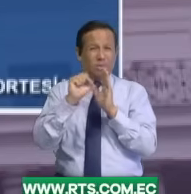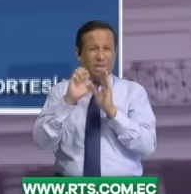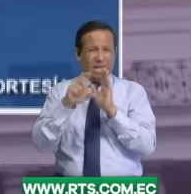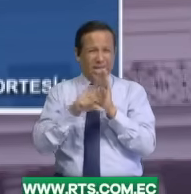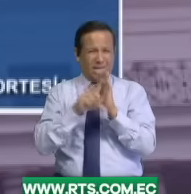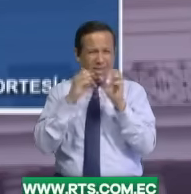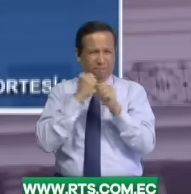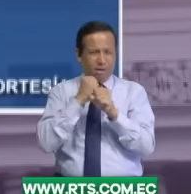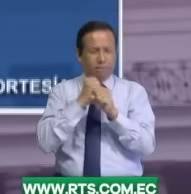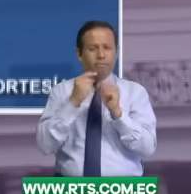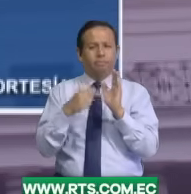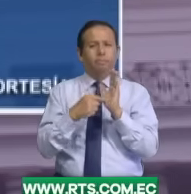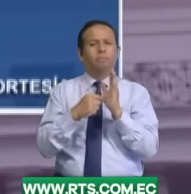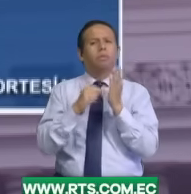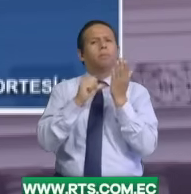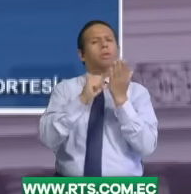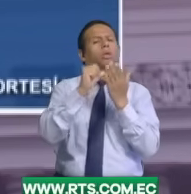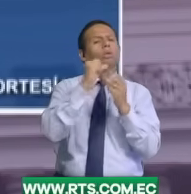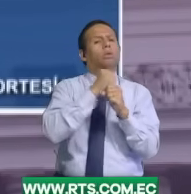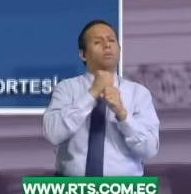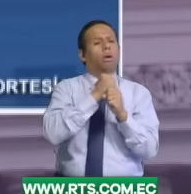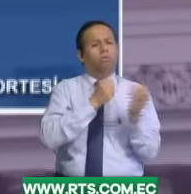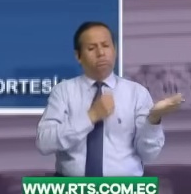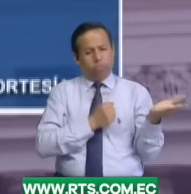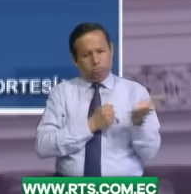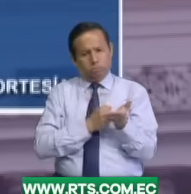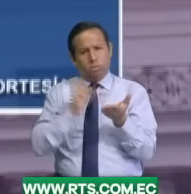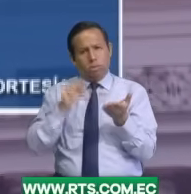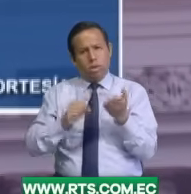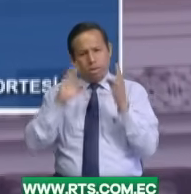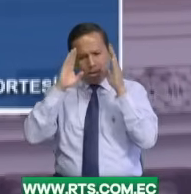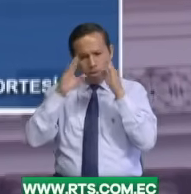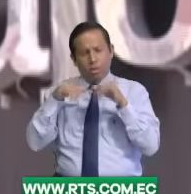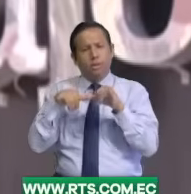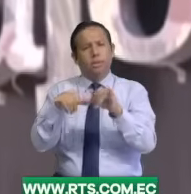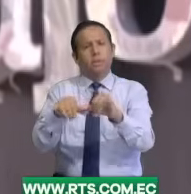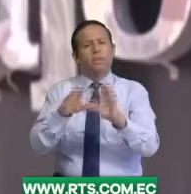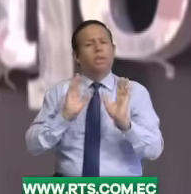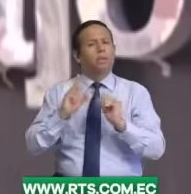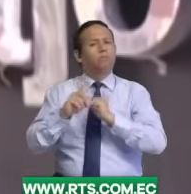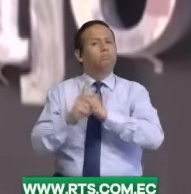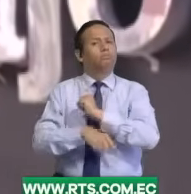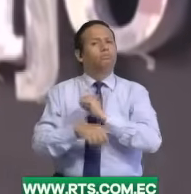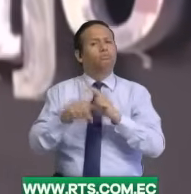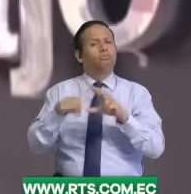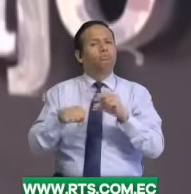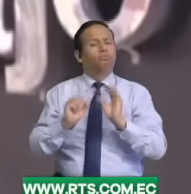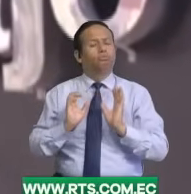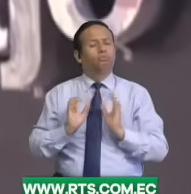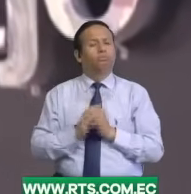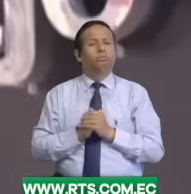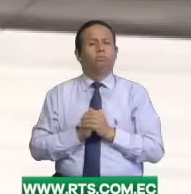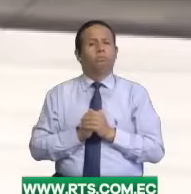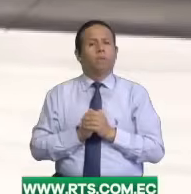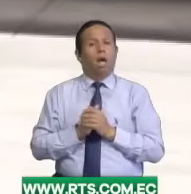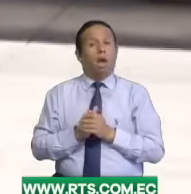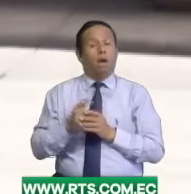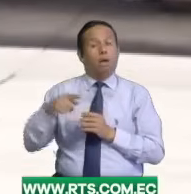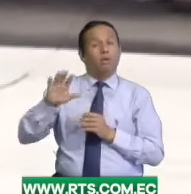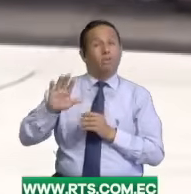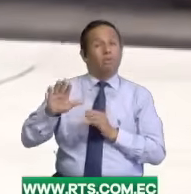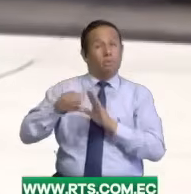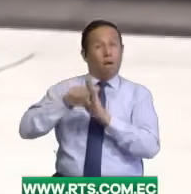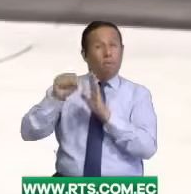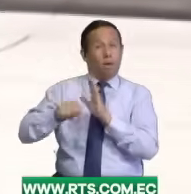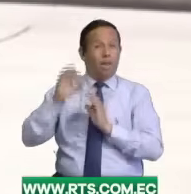el Ministerio del Trabajo debía continuar con el sumario administrativo. Ante esta resolución, la defensa jurídica de